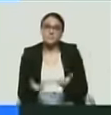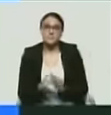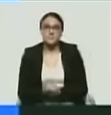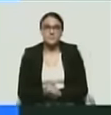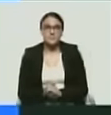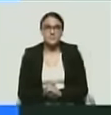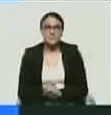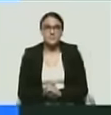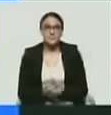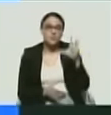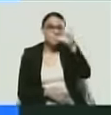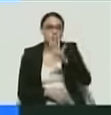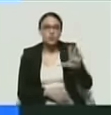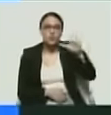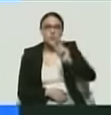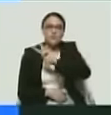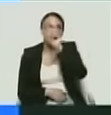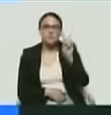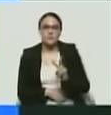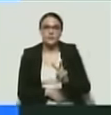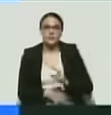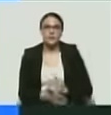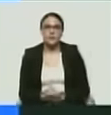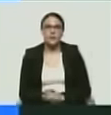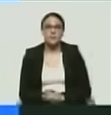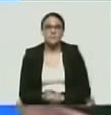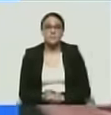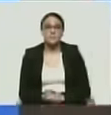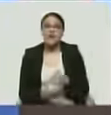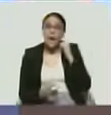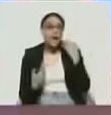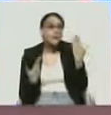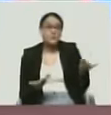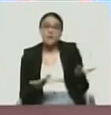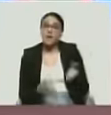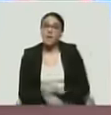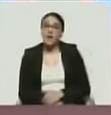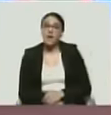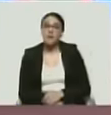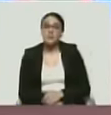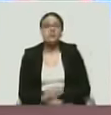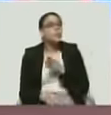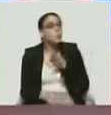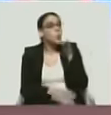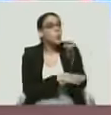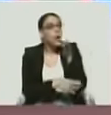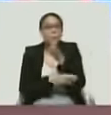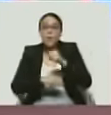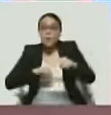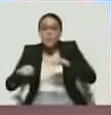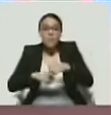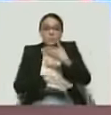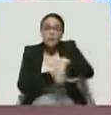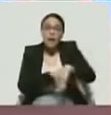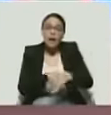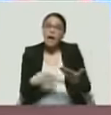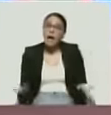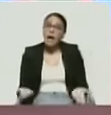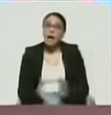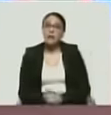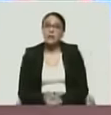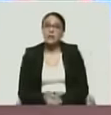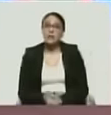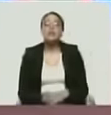todo el pueblo de Venezuela. Eso es lo primero, irse para la calle. Lo segundo es